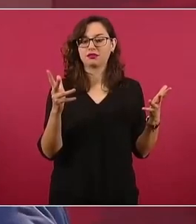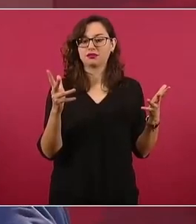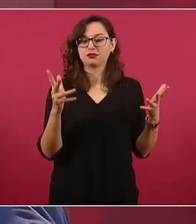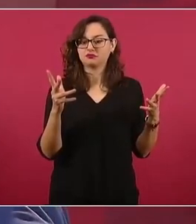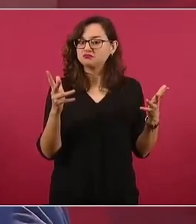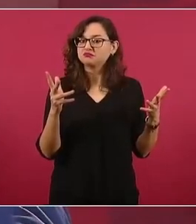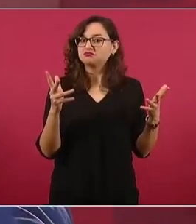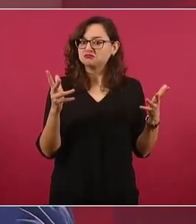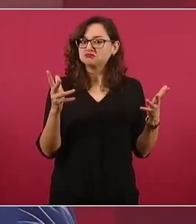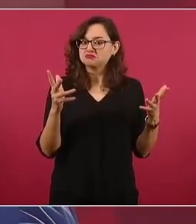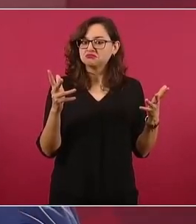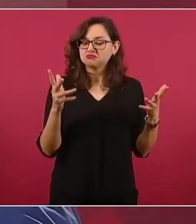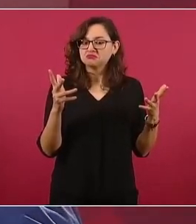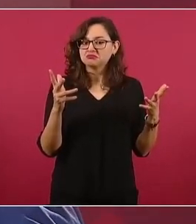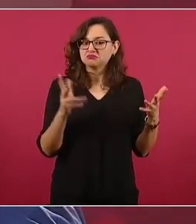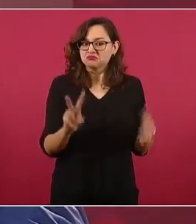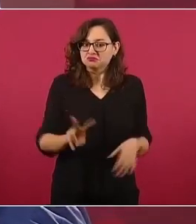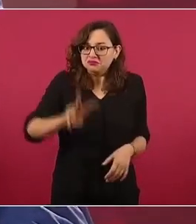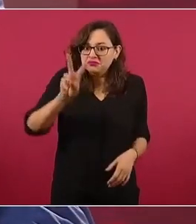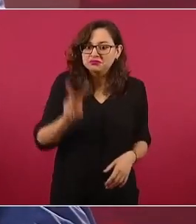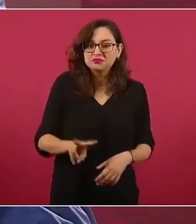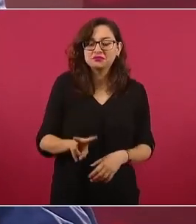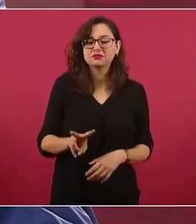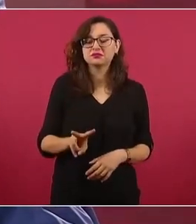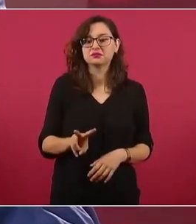La verdad,